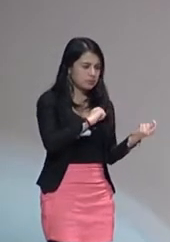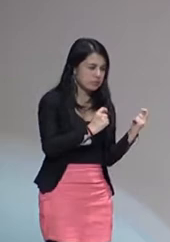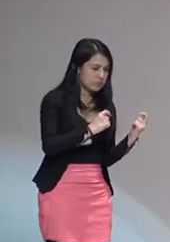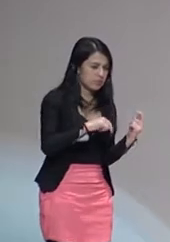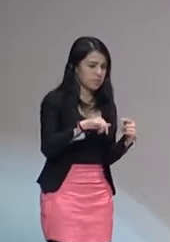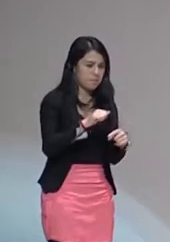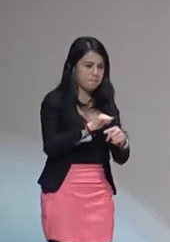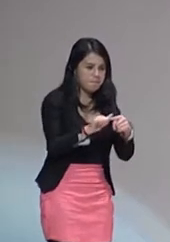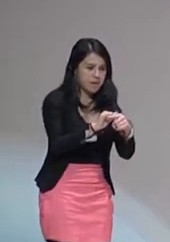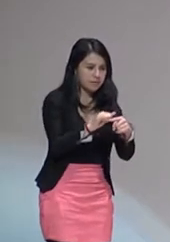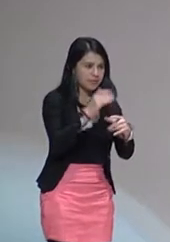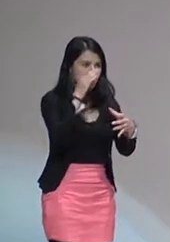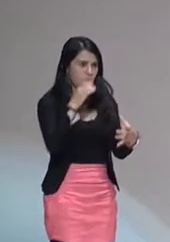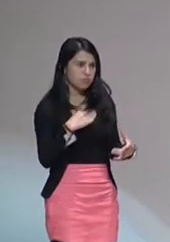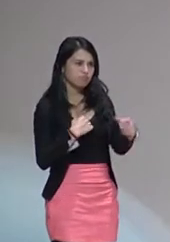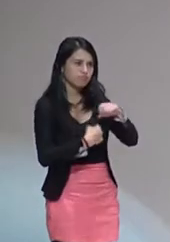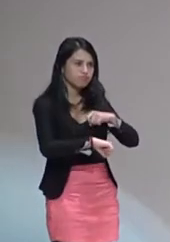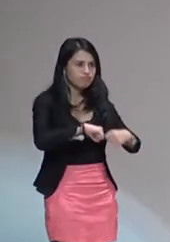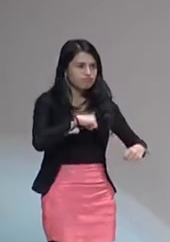ejercicios corporales,